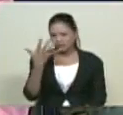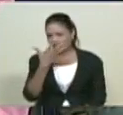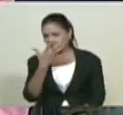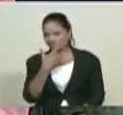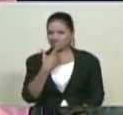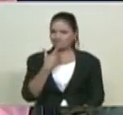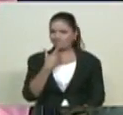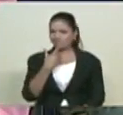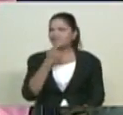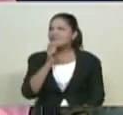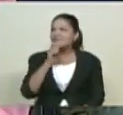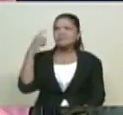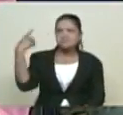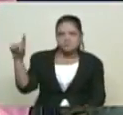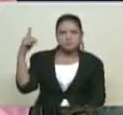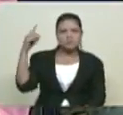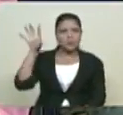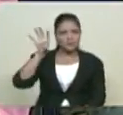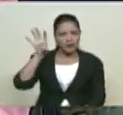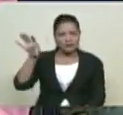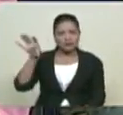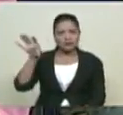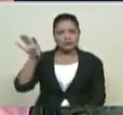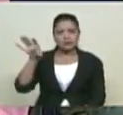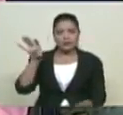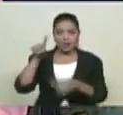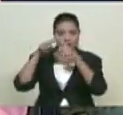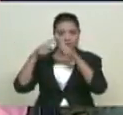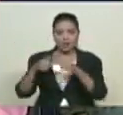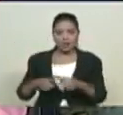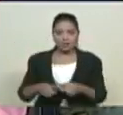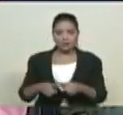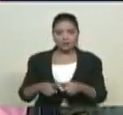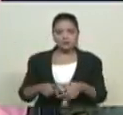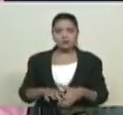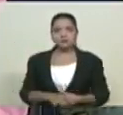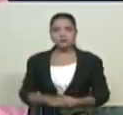un país del mundo que desde el punto de vista cuantitativo y